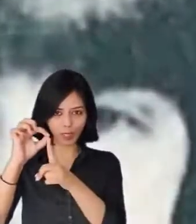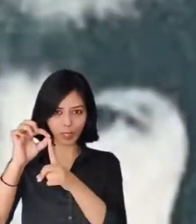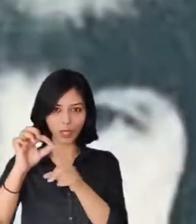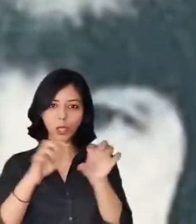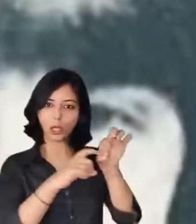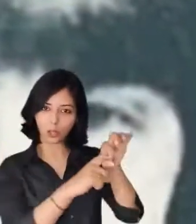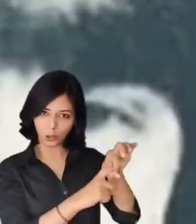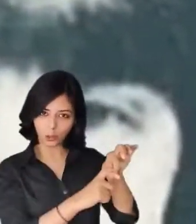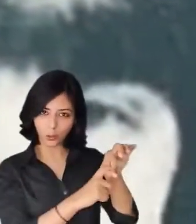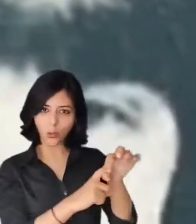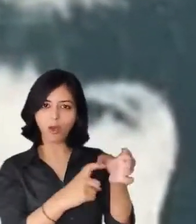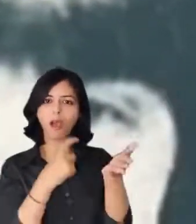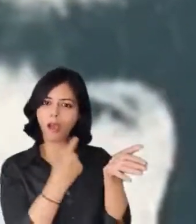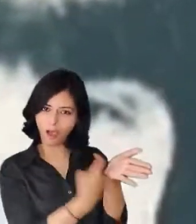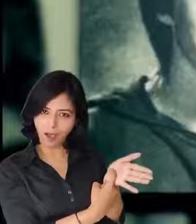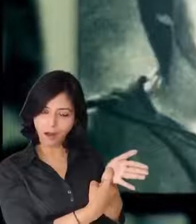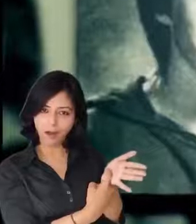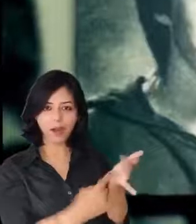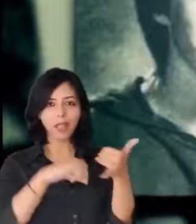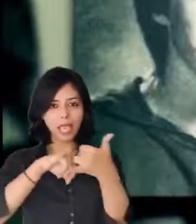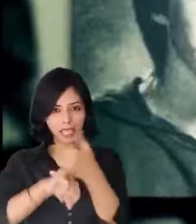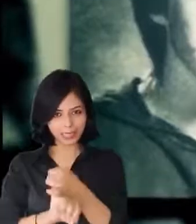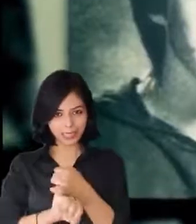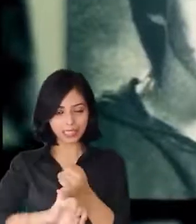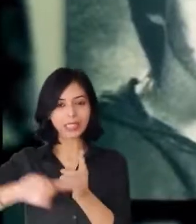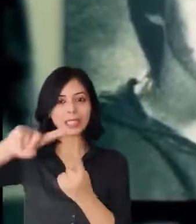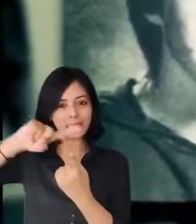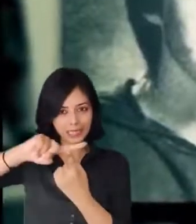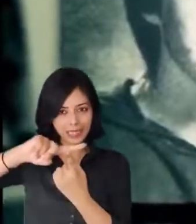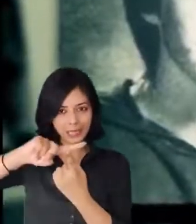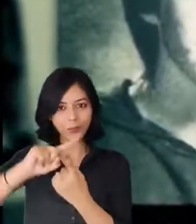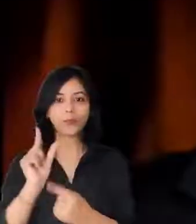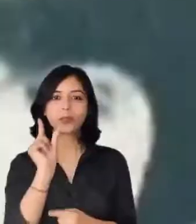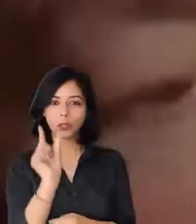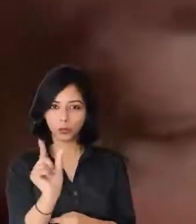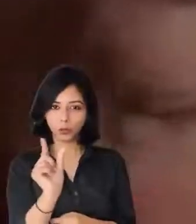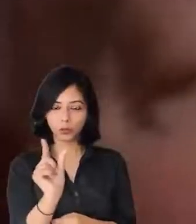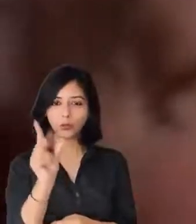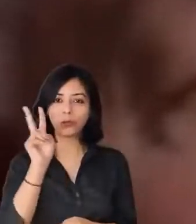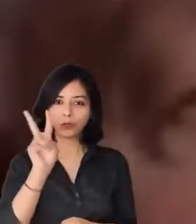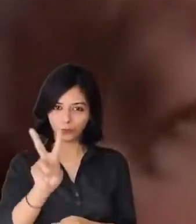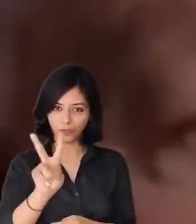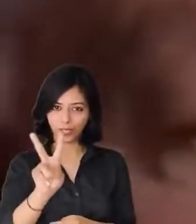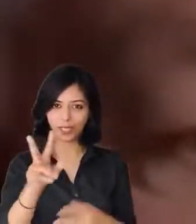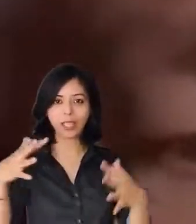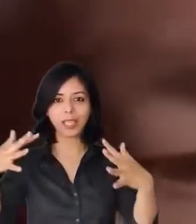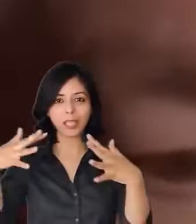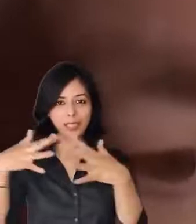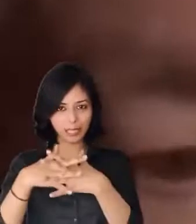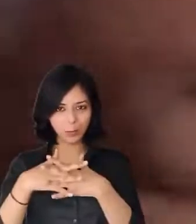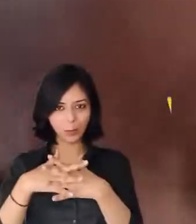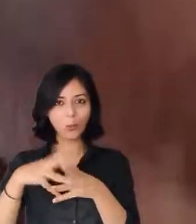Los amigos de Robin le dijeron a la policía que Paxton y ella eran una pareja muy dispar. No podían entender cómo